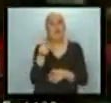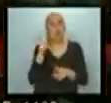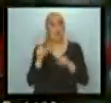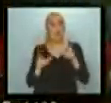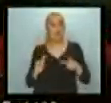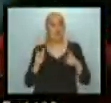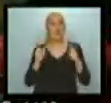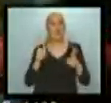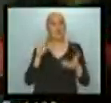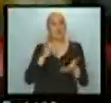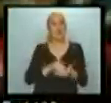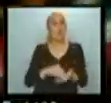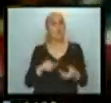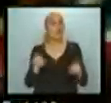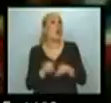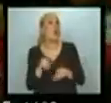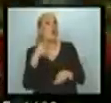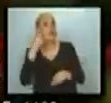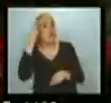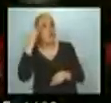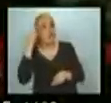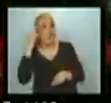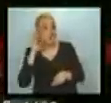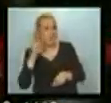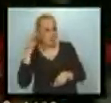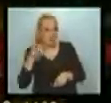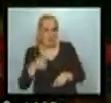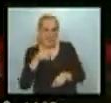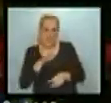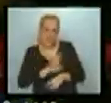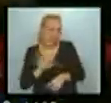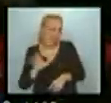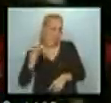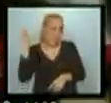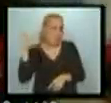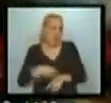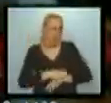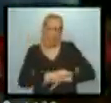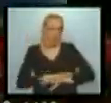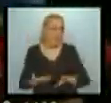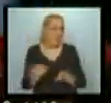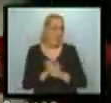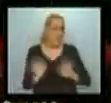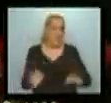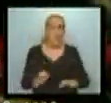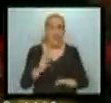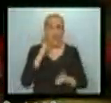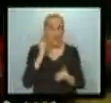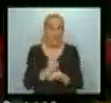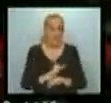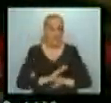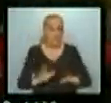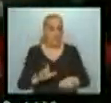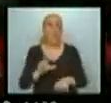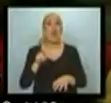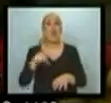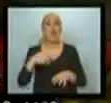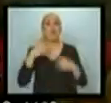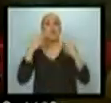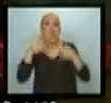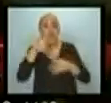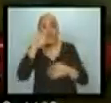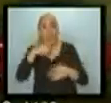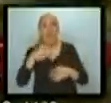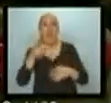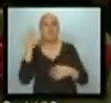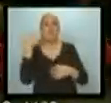del 90, que arrancó como para despedirse en primera ronda y terminó en la final. Se disfruta mucho más, se va a recordar mucho. Y la gente, ¿qué decía anoche en el